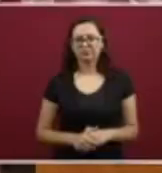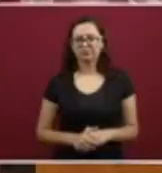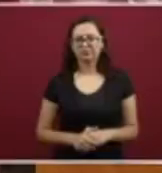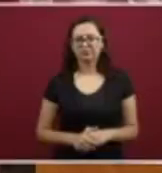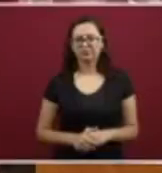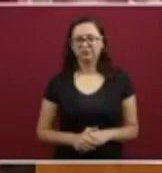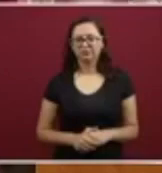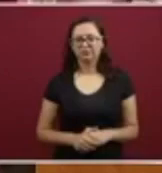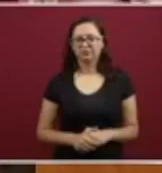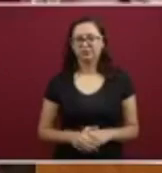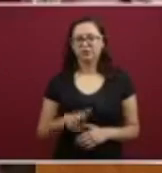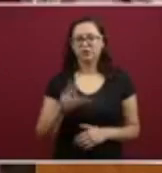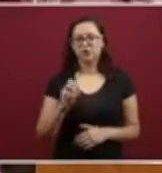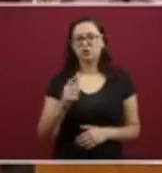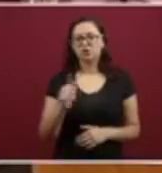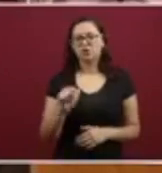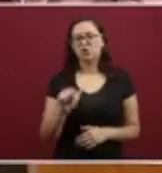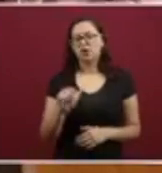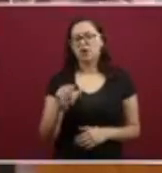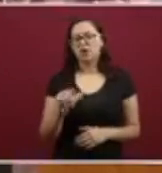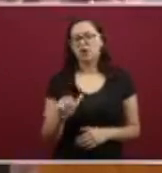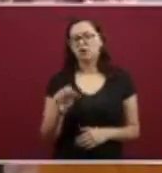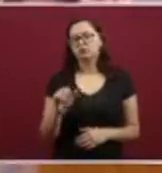Rogelio Cinta García.